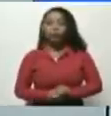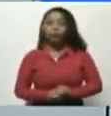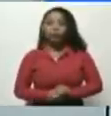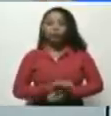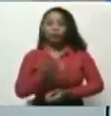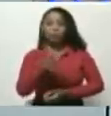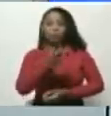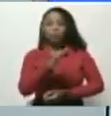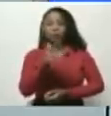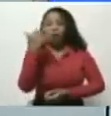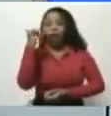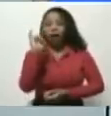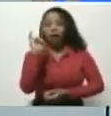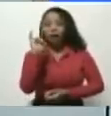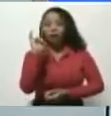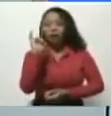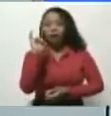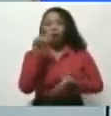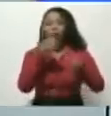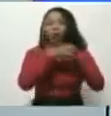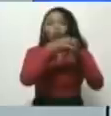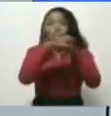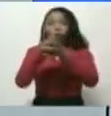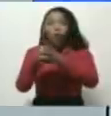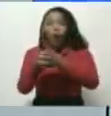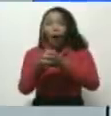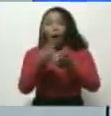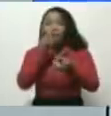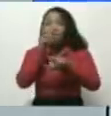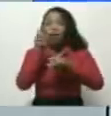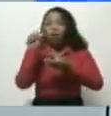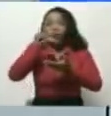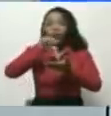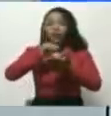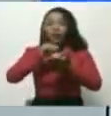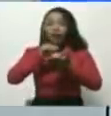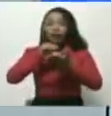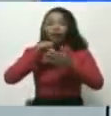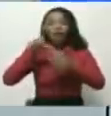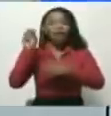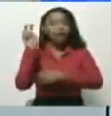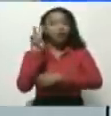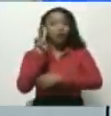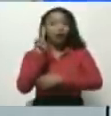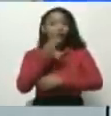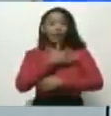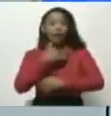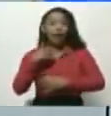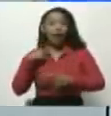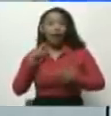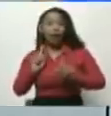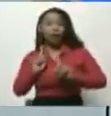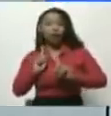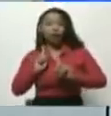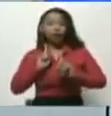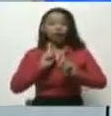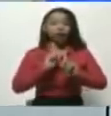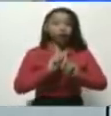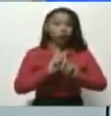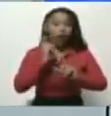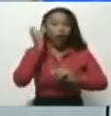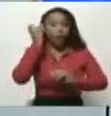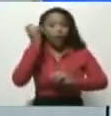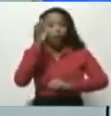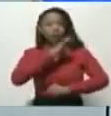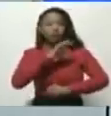parece que hay una serie de grupos en el Banco Central de Venezuela que quieren aproximarnos a un ideal de una